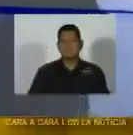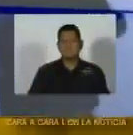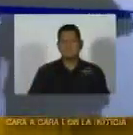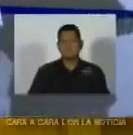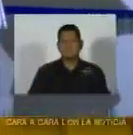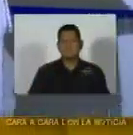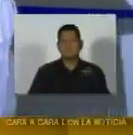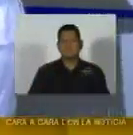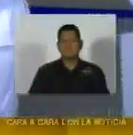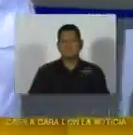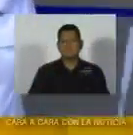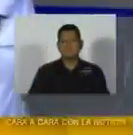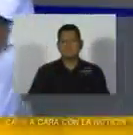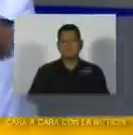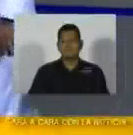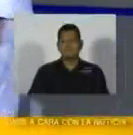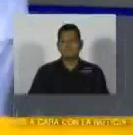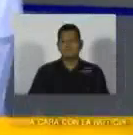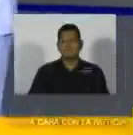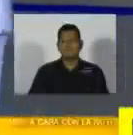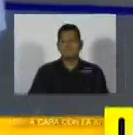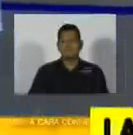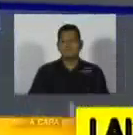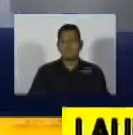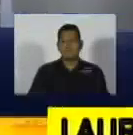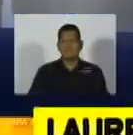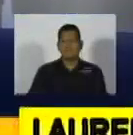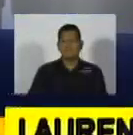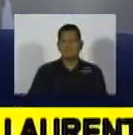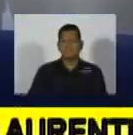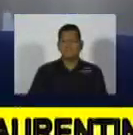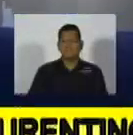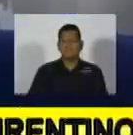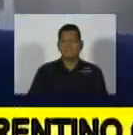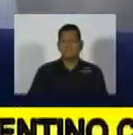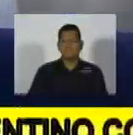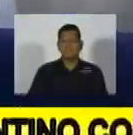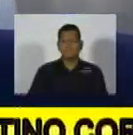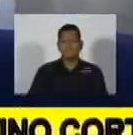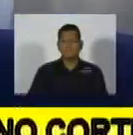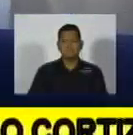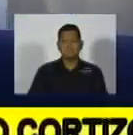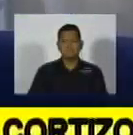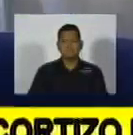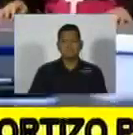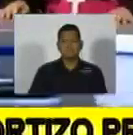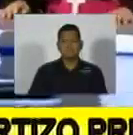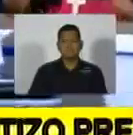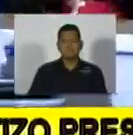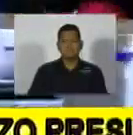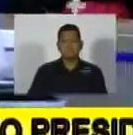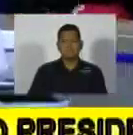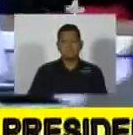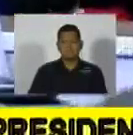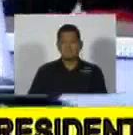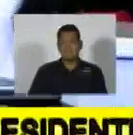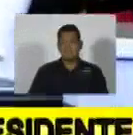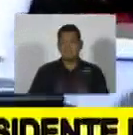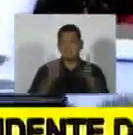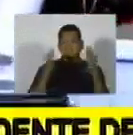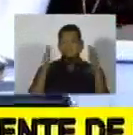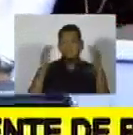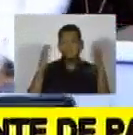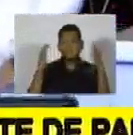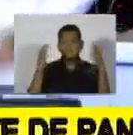solución de la nación sudamericana sea a través de la fuerza armada sino que sea negociada siento y lo digo con